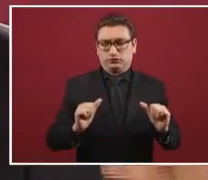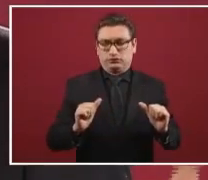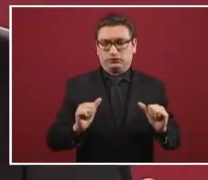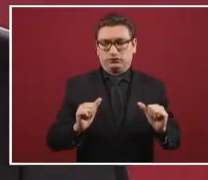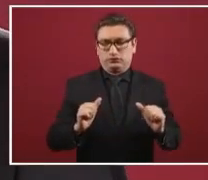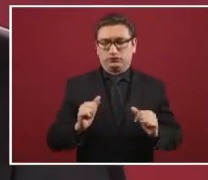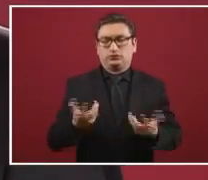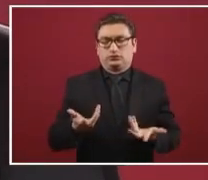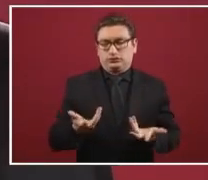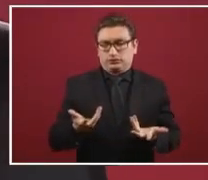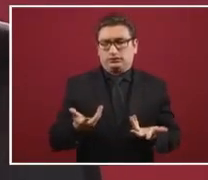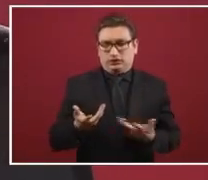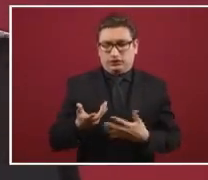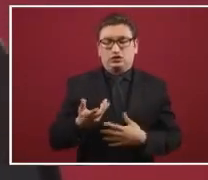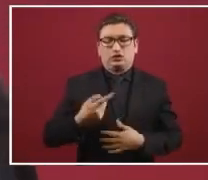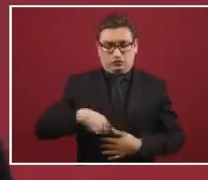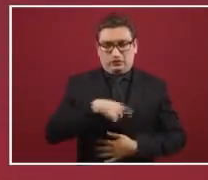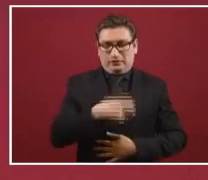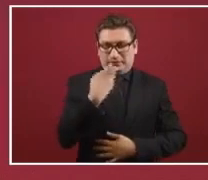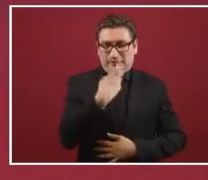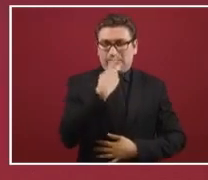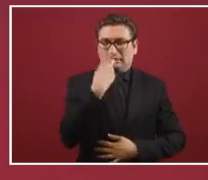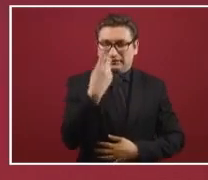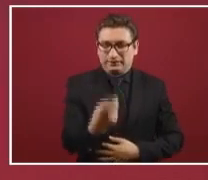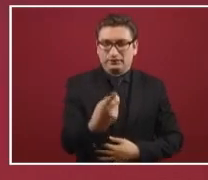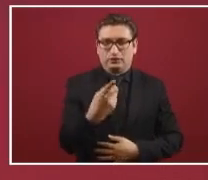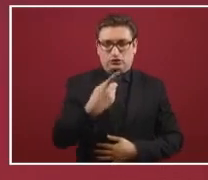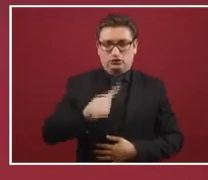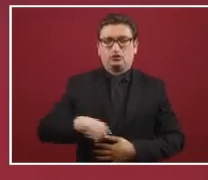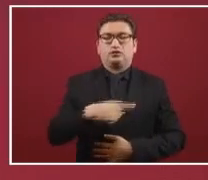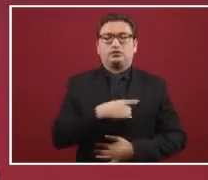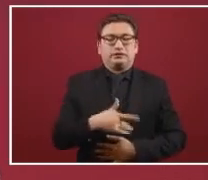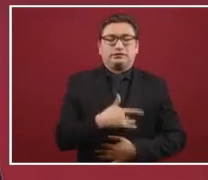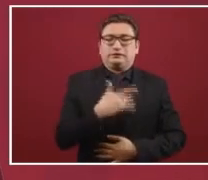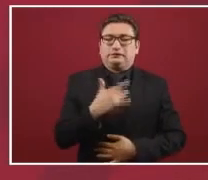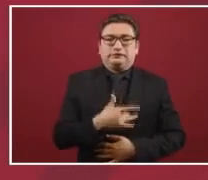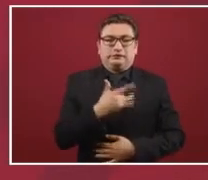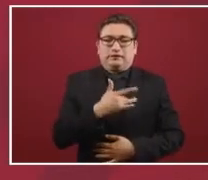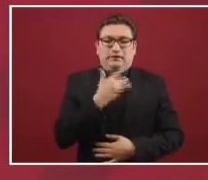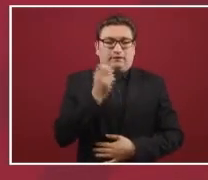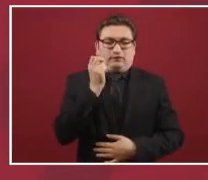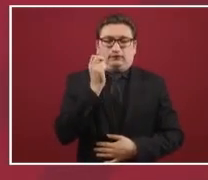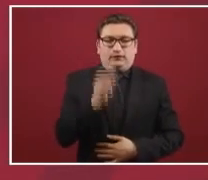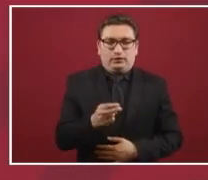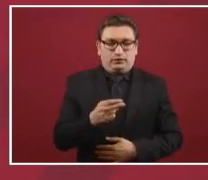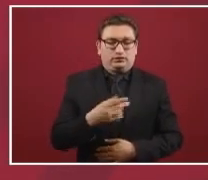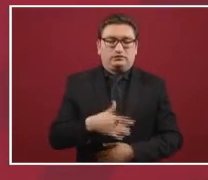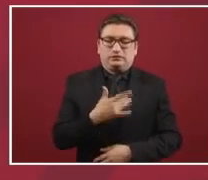Tenemos que decir que somos dichosos,